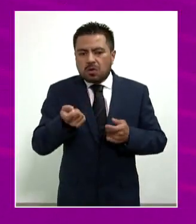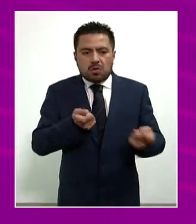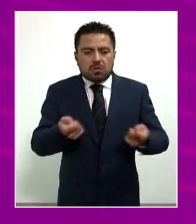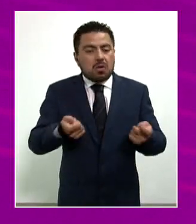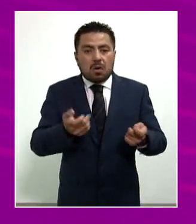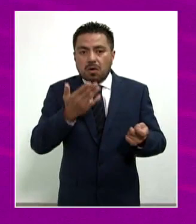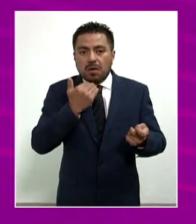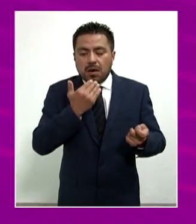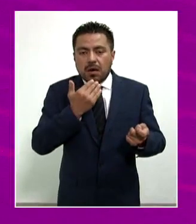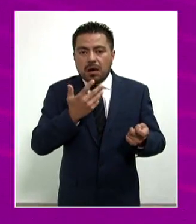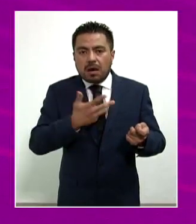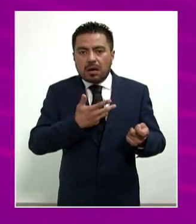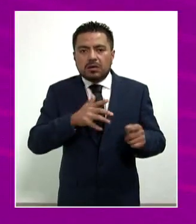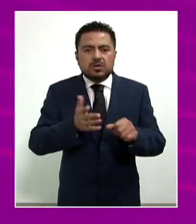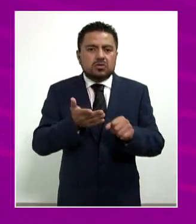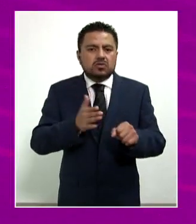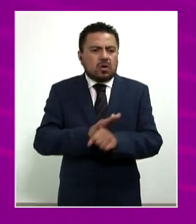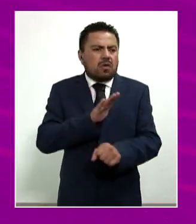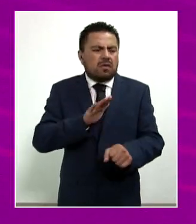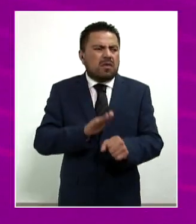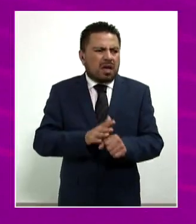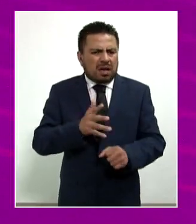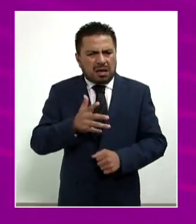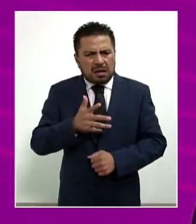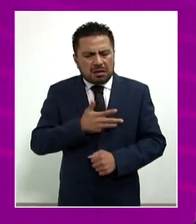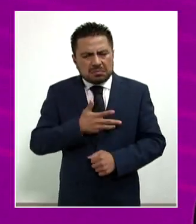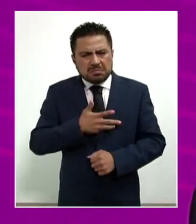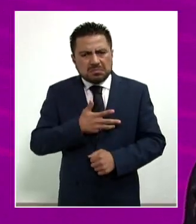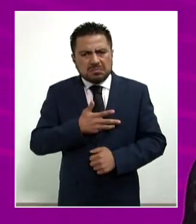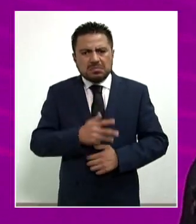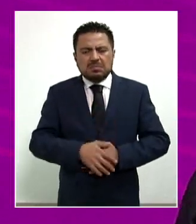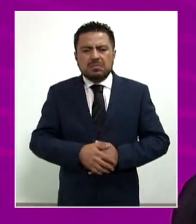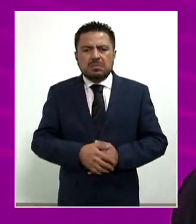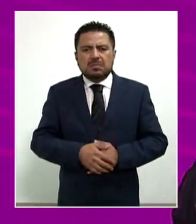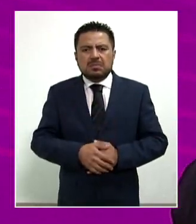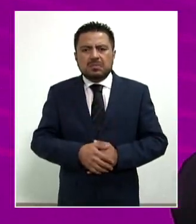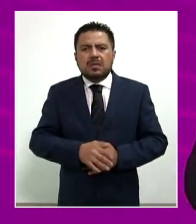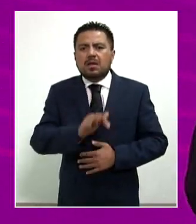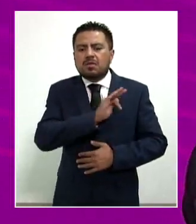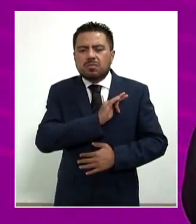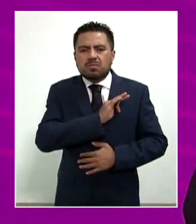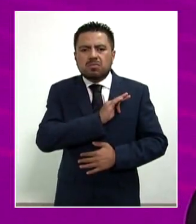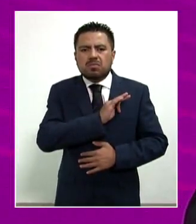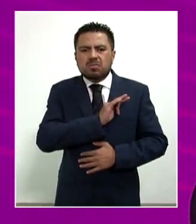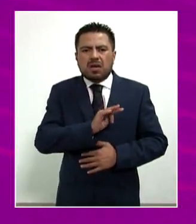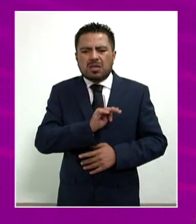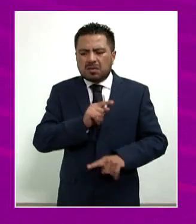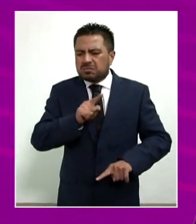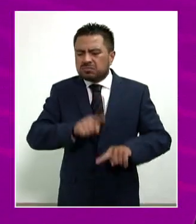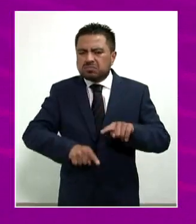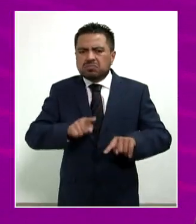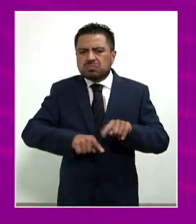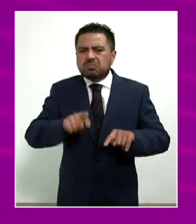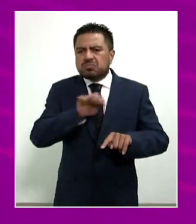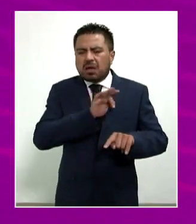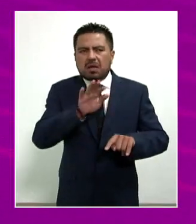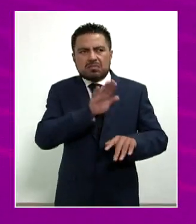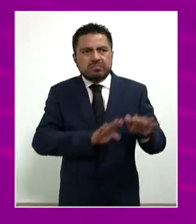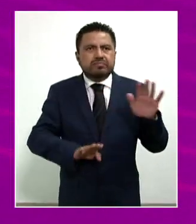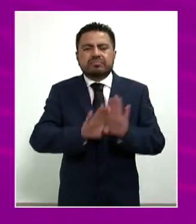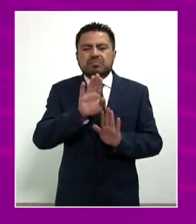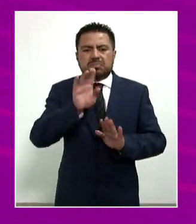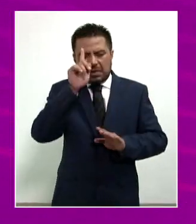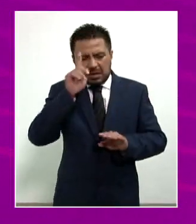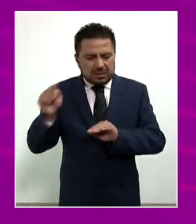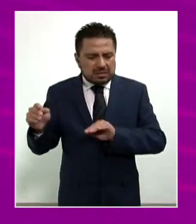controlan son lo suficientemente, pues, que las puedes brincar o las puedes superar para dejar de